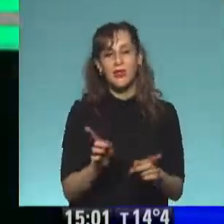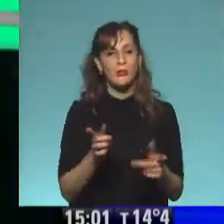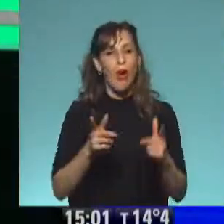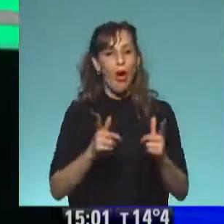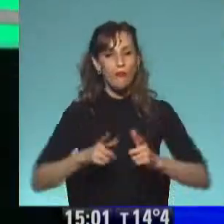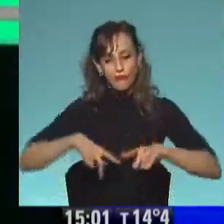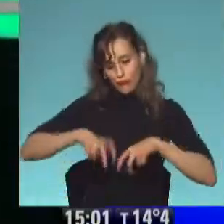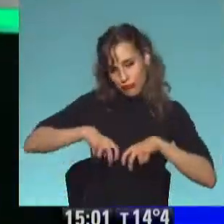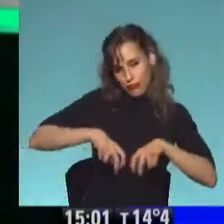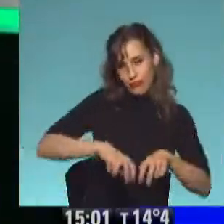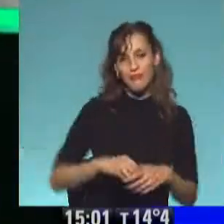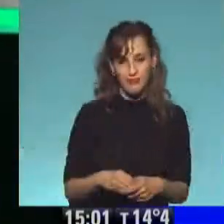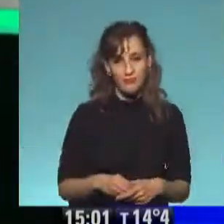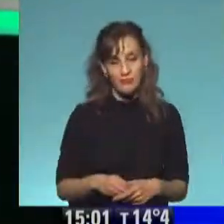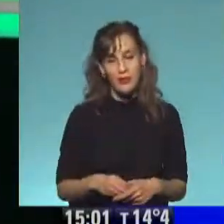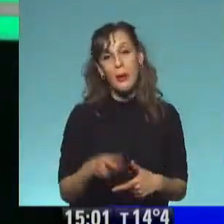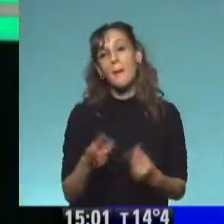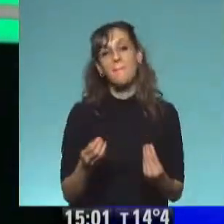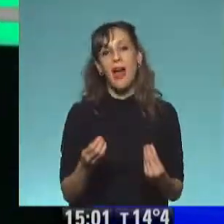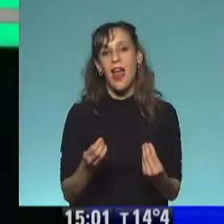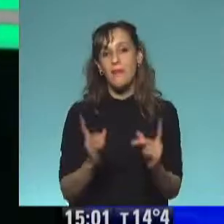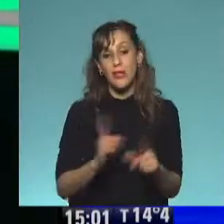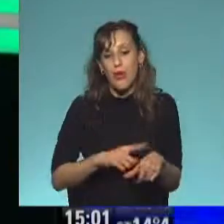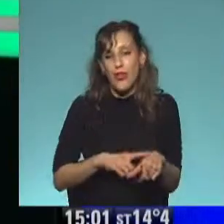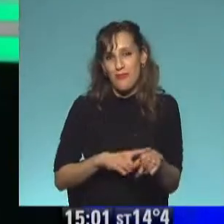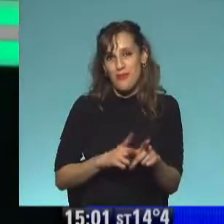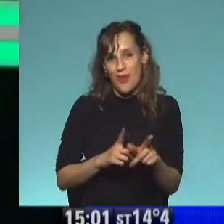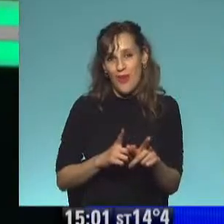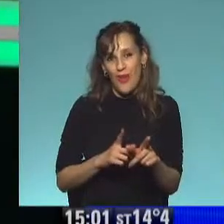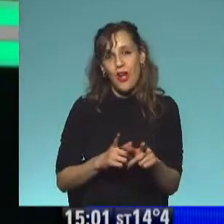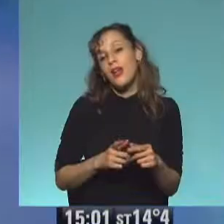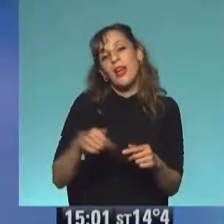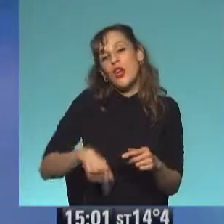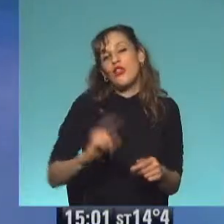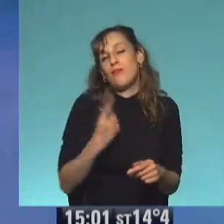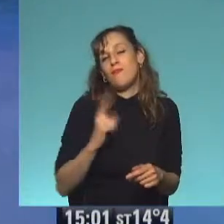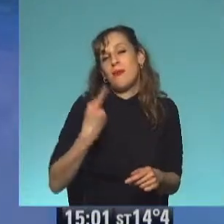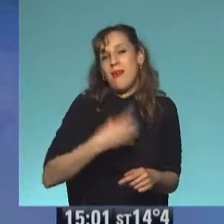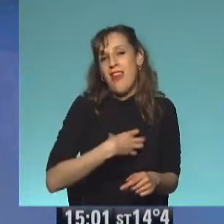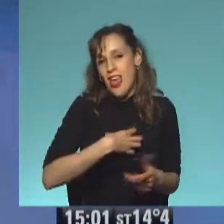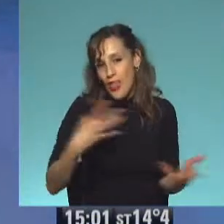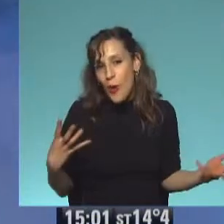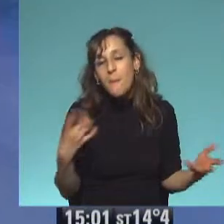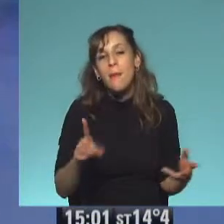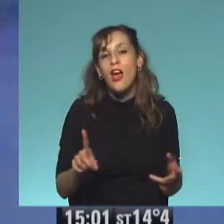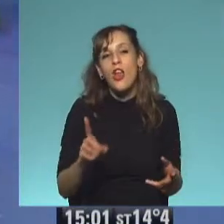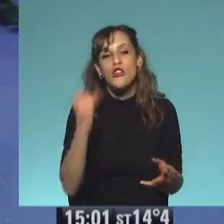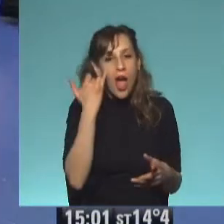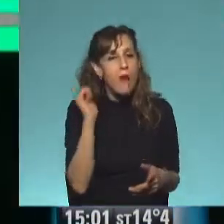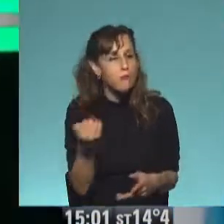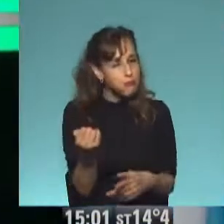a que me siga ya coordinar y los estamos haciendo a las posibilidades de primer grado pero ponerse a esto una vez que vamos